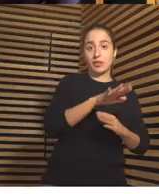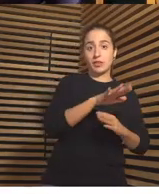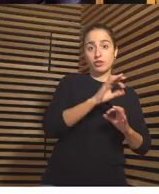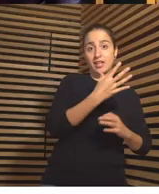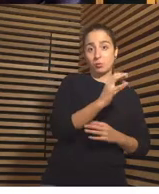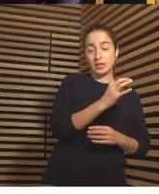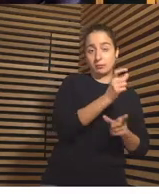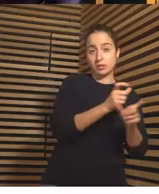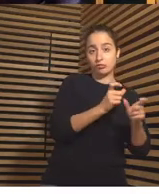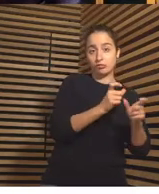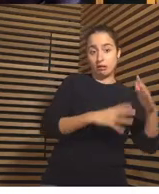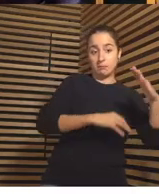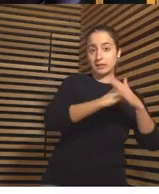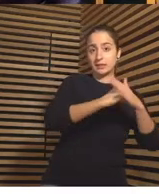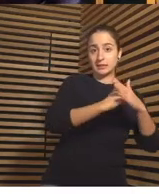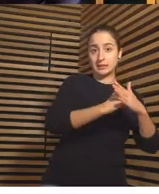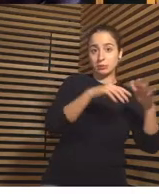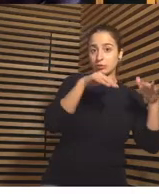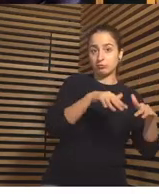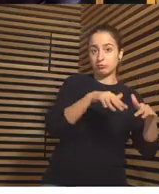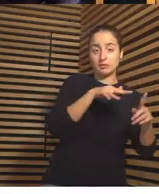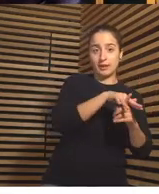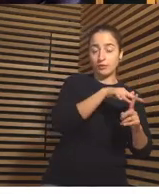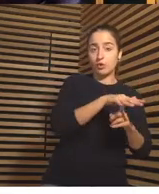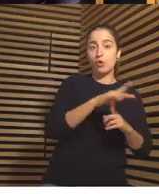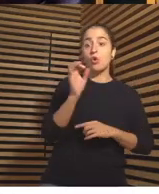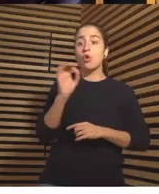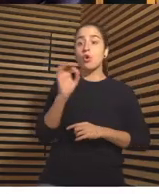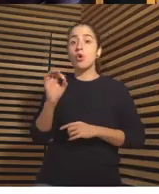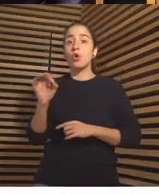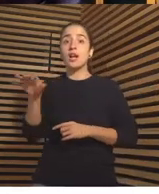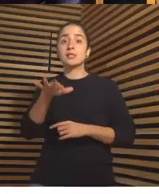aquellos que tienen más de 1.500 personas.